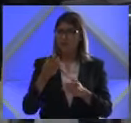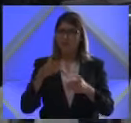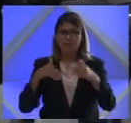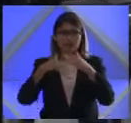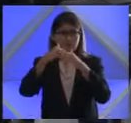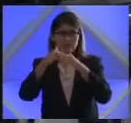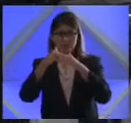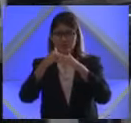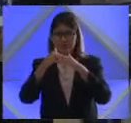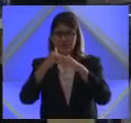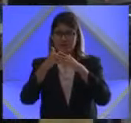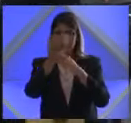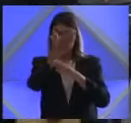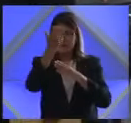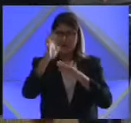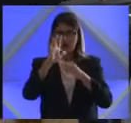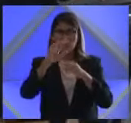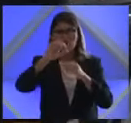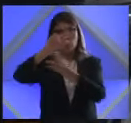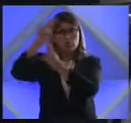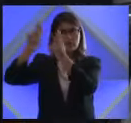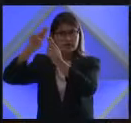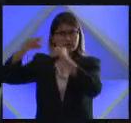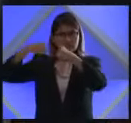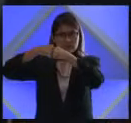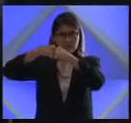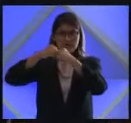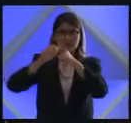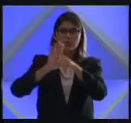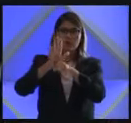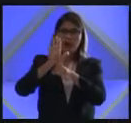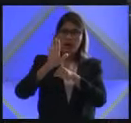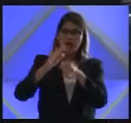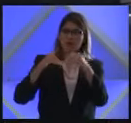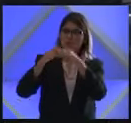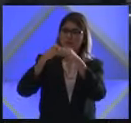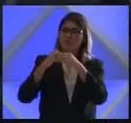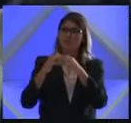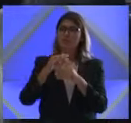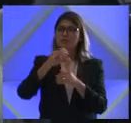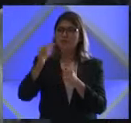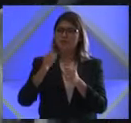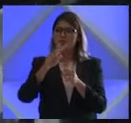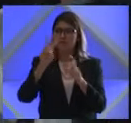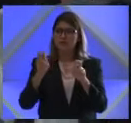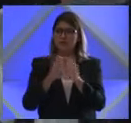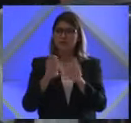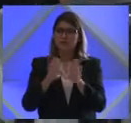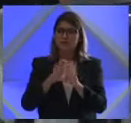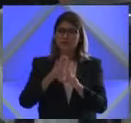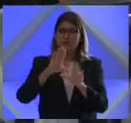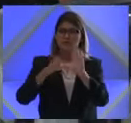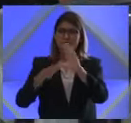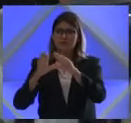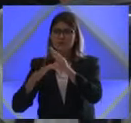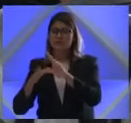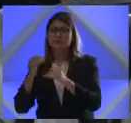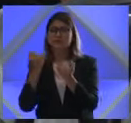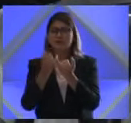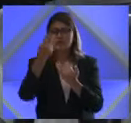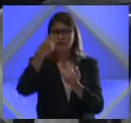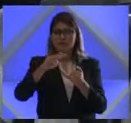aéreo y espacial algo sobre la conmutación espacial y por qué méxico vende los satélites 8 y 9 cuál fue la